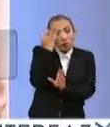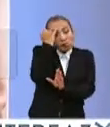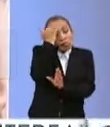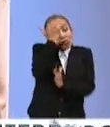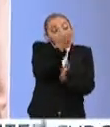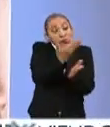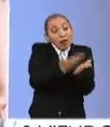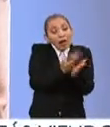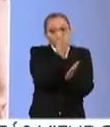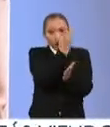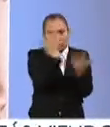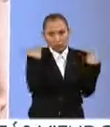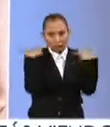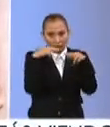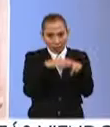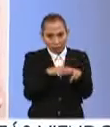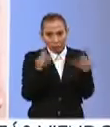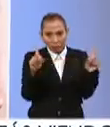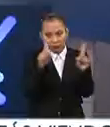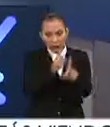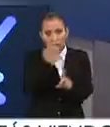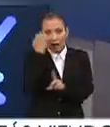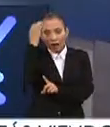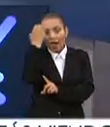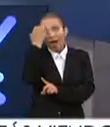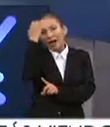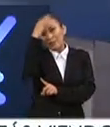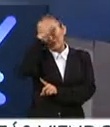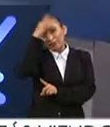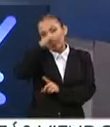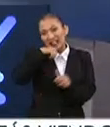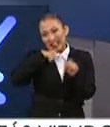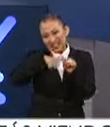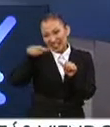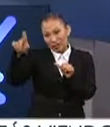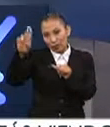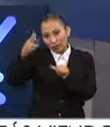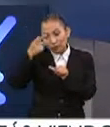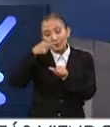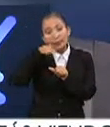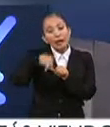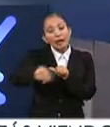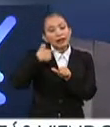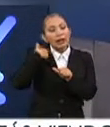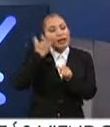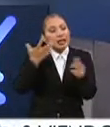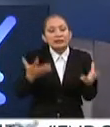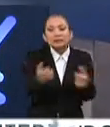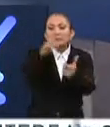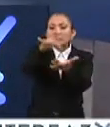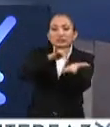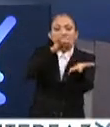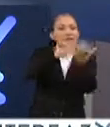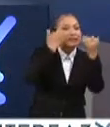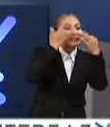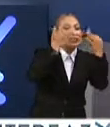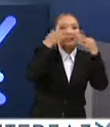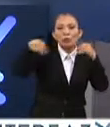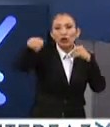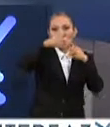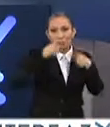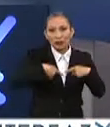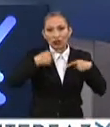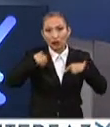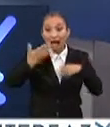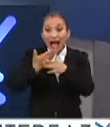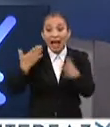iniciativa de dos profesores de la Facultad de Filosofía y Letras de tratar de recuperar los testimonios de aquellas personas